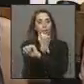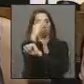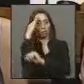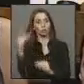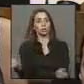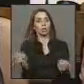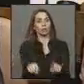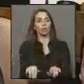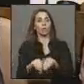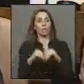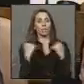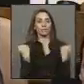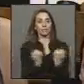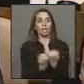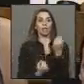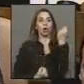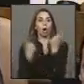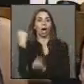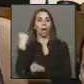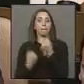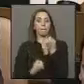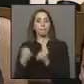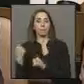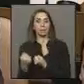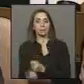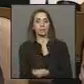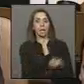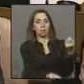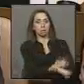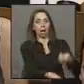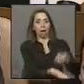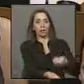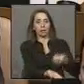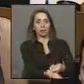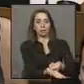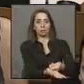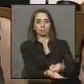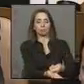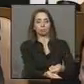a los estadios, las empresas tienen que pagar.